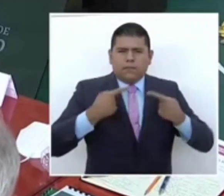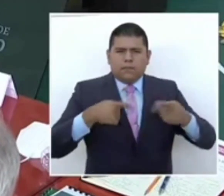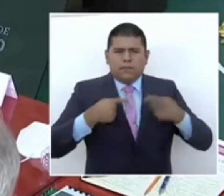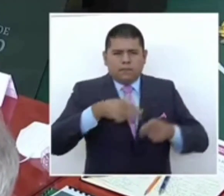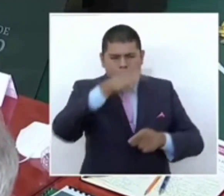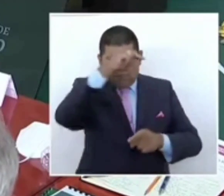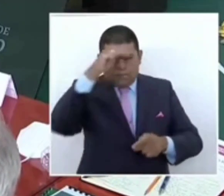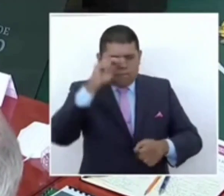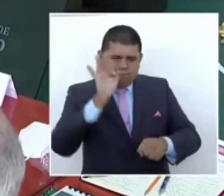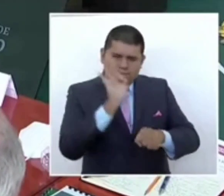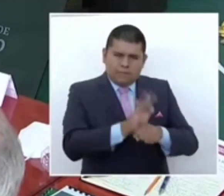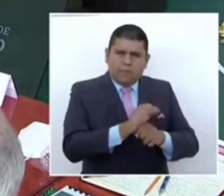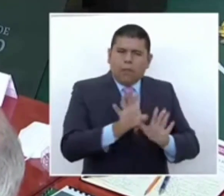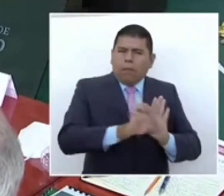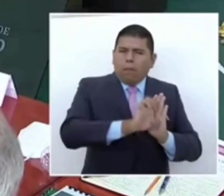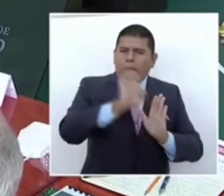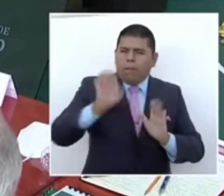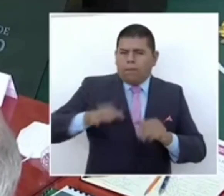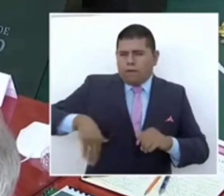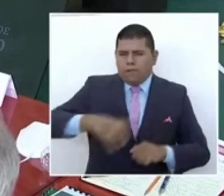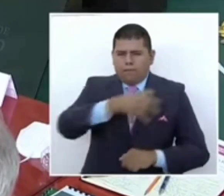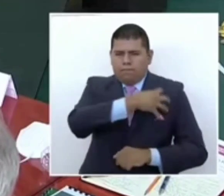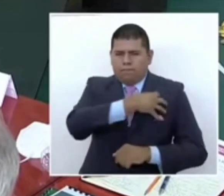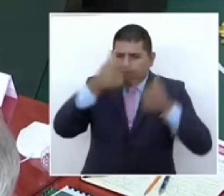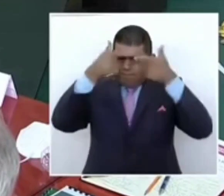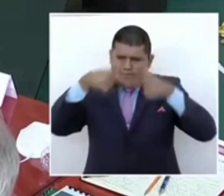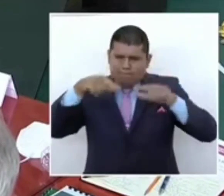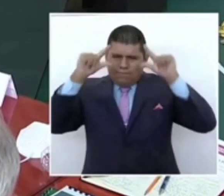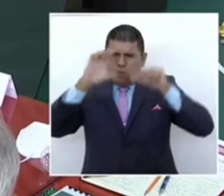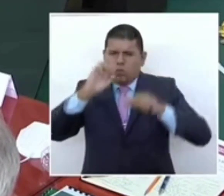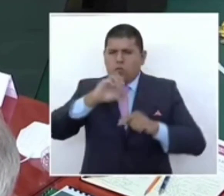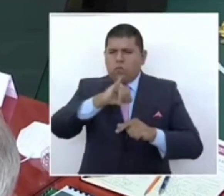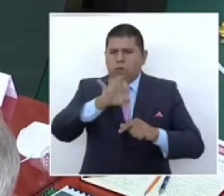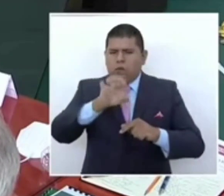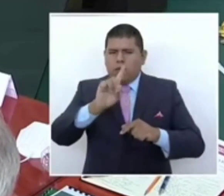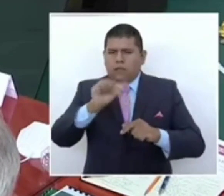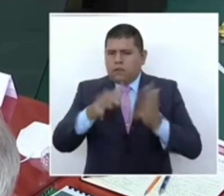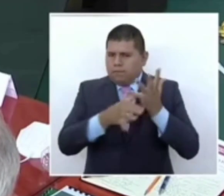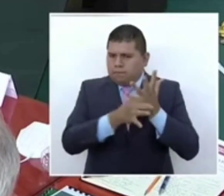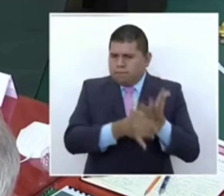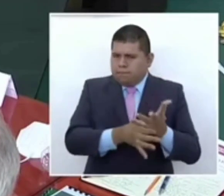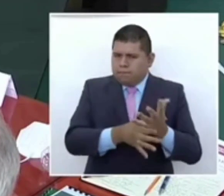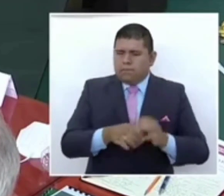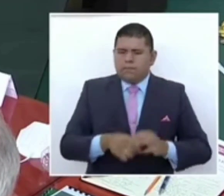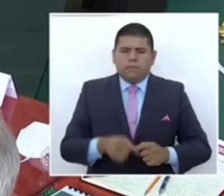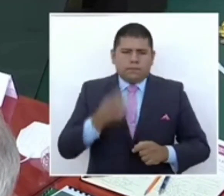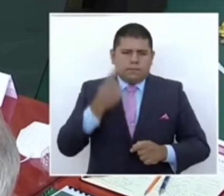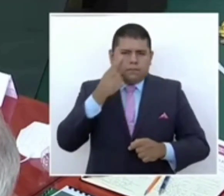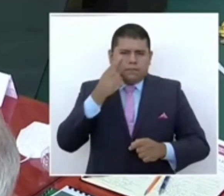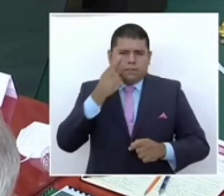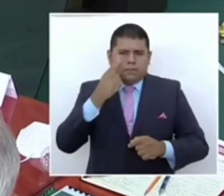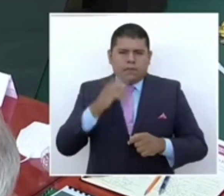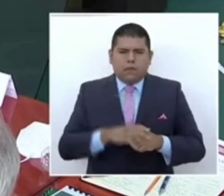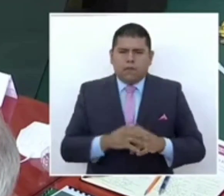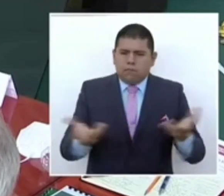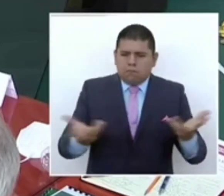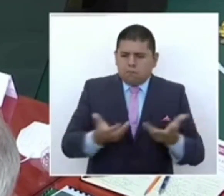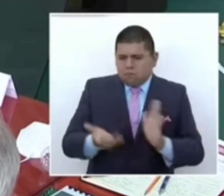ejemplo, el almirante Ojeda hizo mención a toda la obra